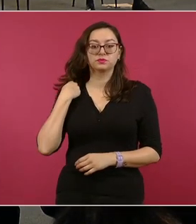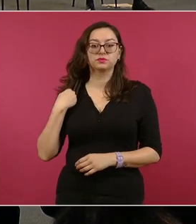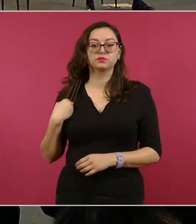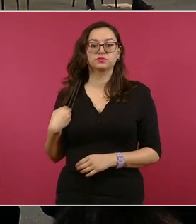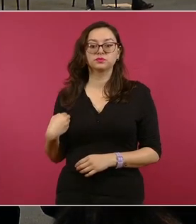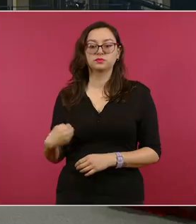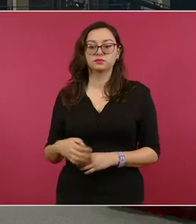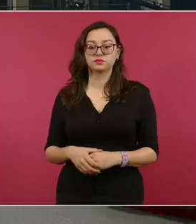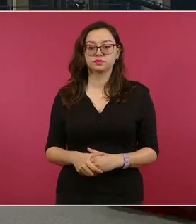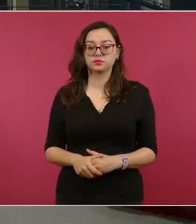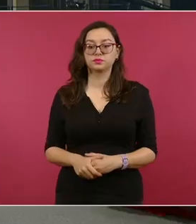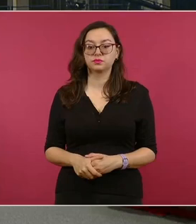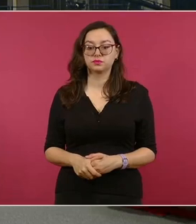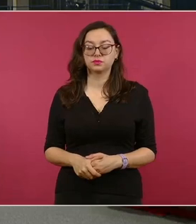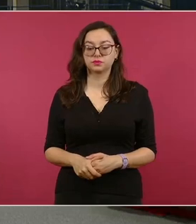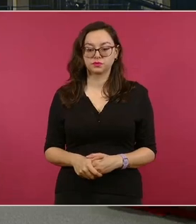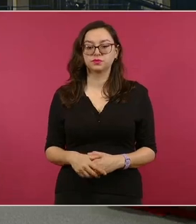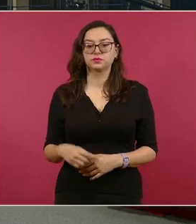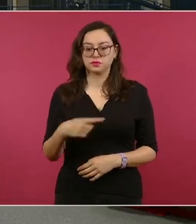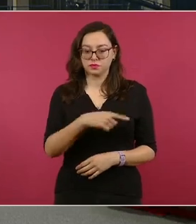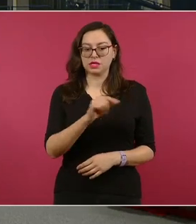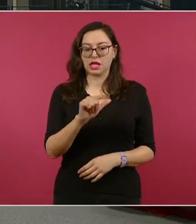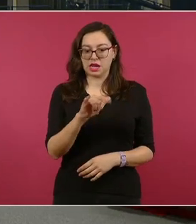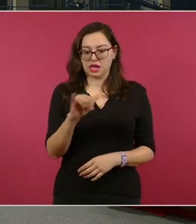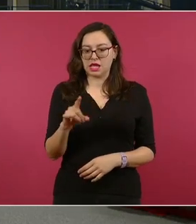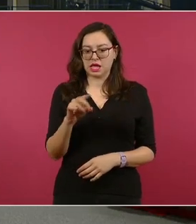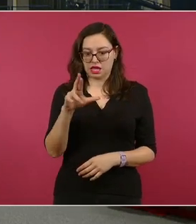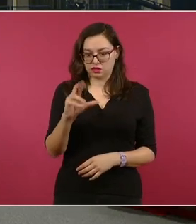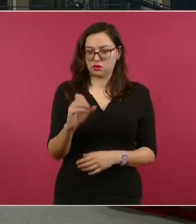Ahorita les explica Alejandro, pero ya hoy se entregó.